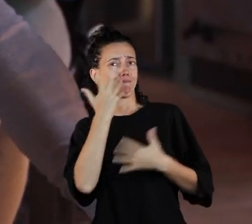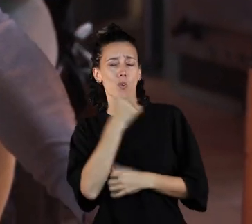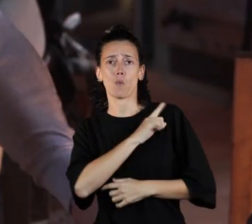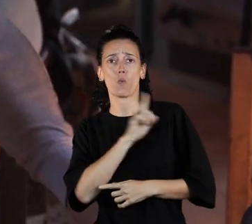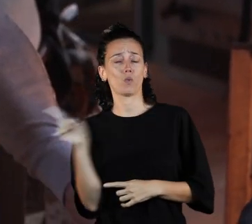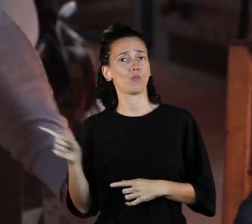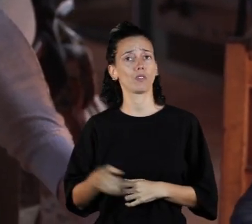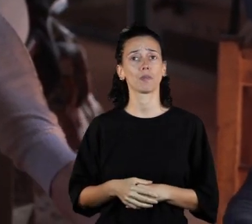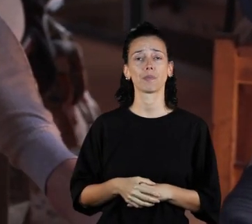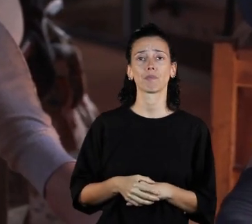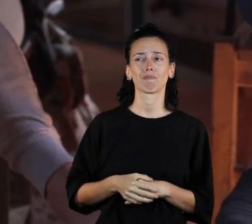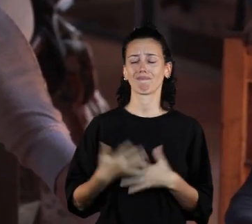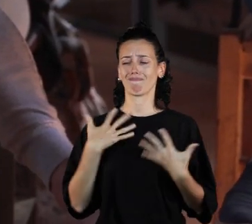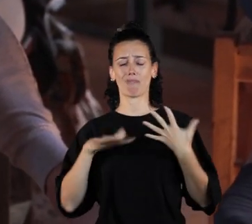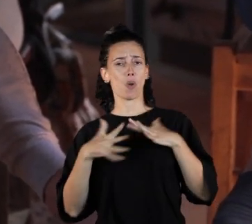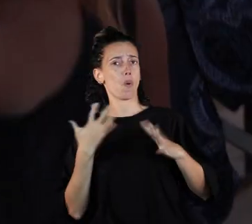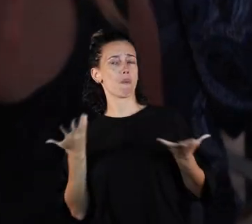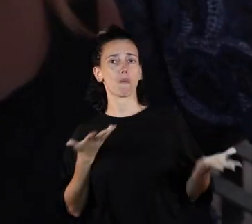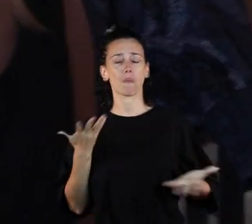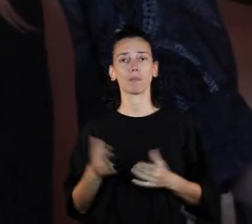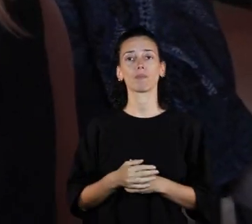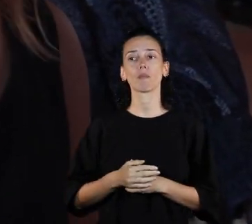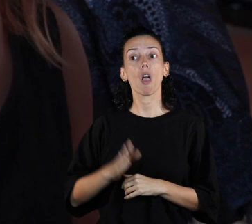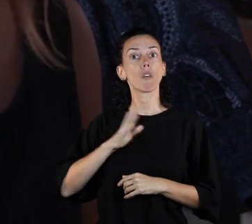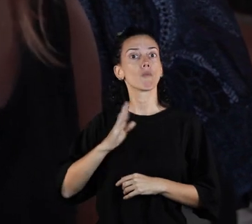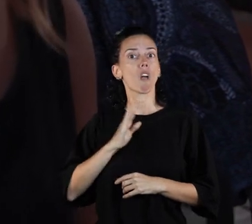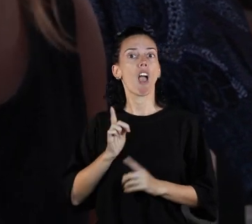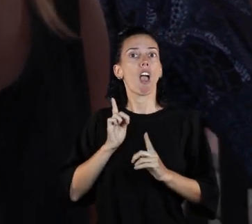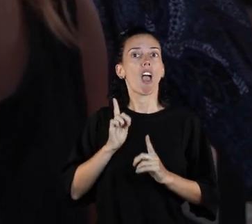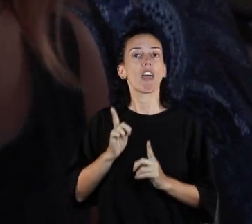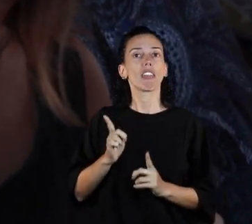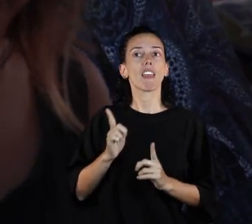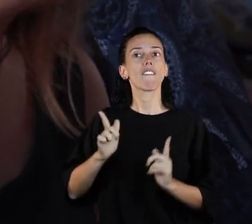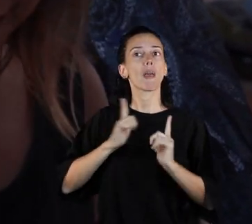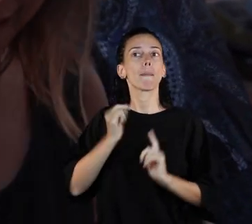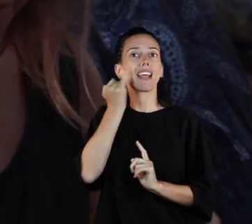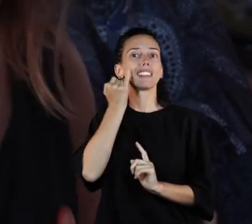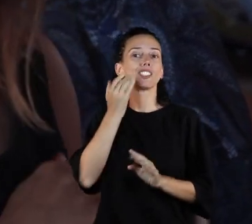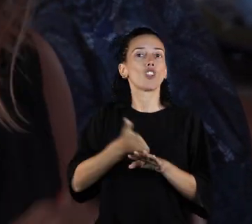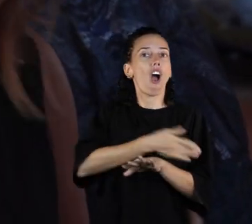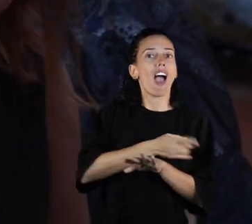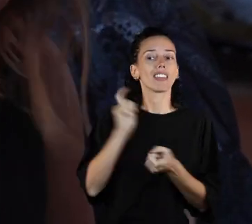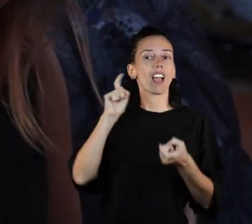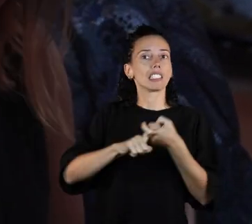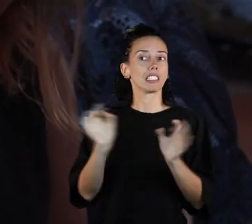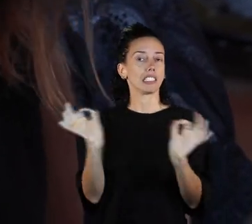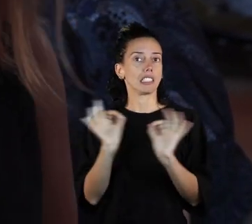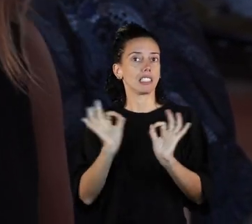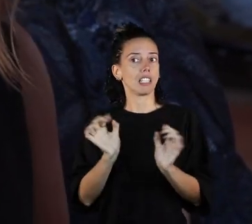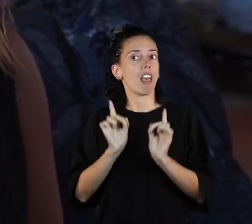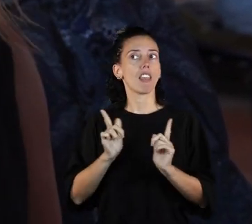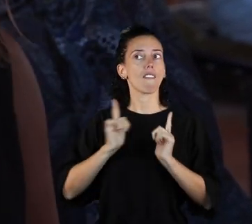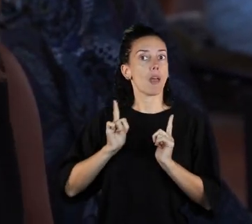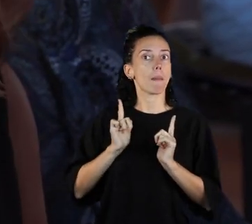muñeca. Y era muy incómodo para mí. Por ser mujer, mi virginidad era lo más precioso que podría tener